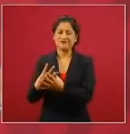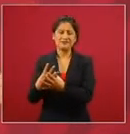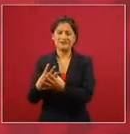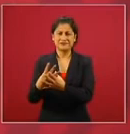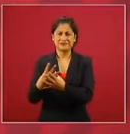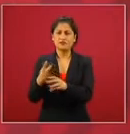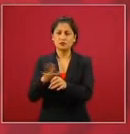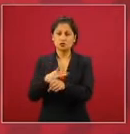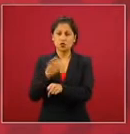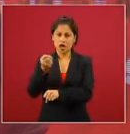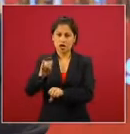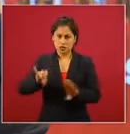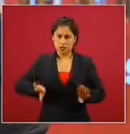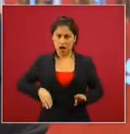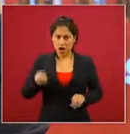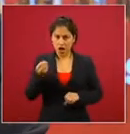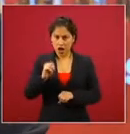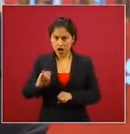hacía.